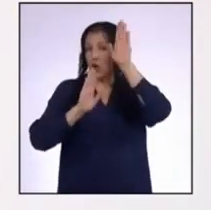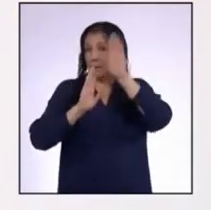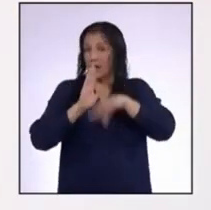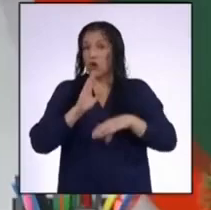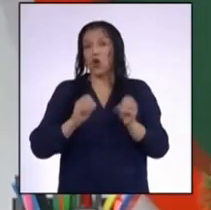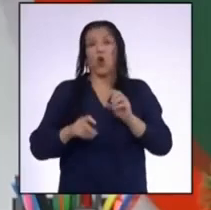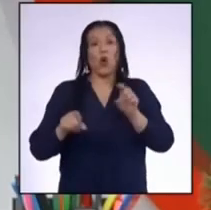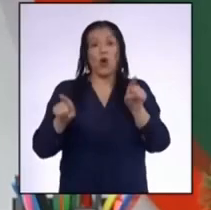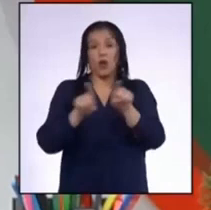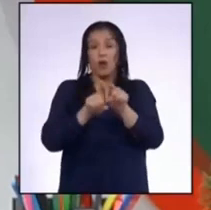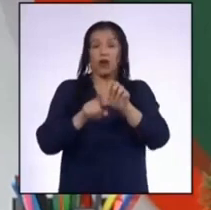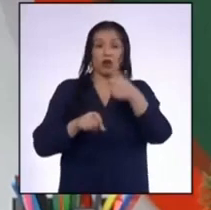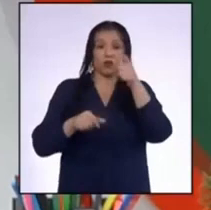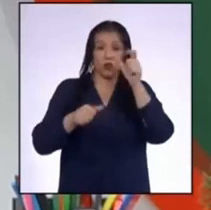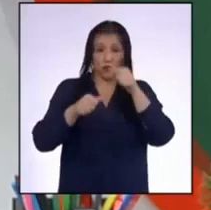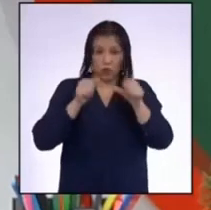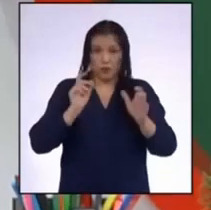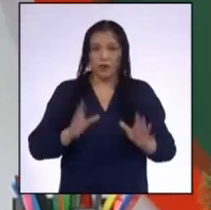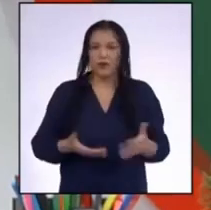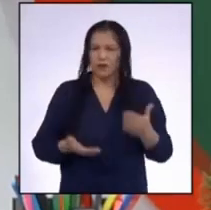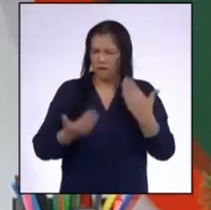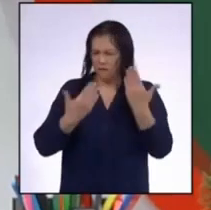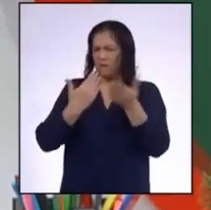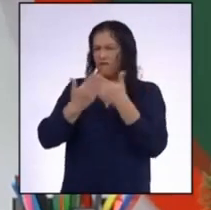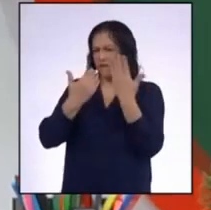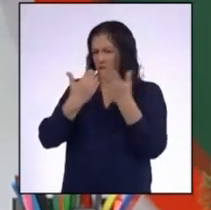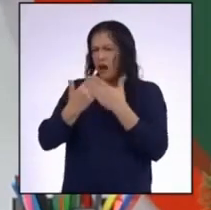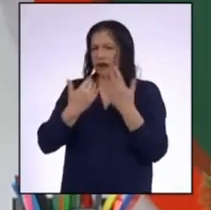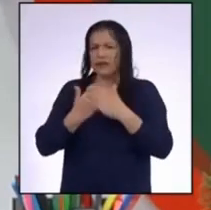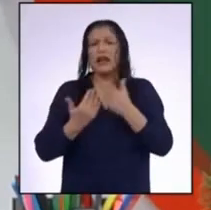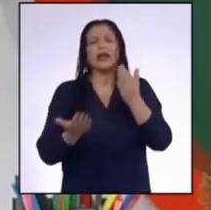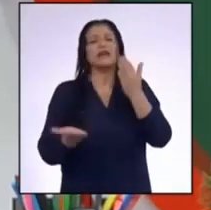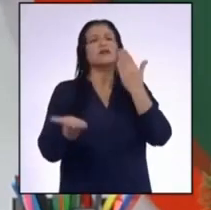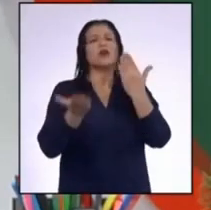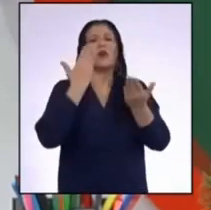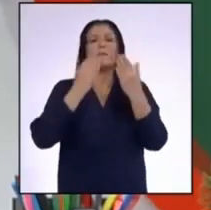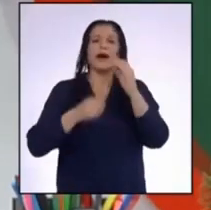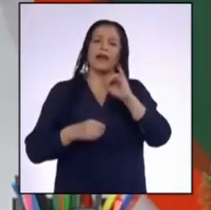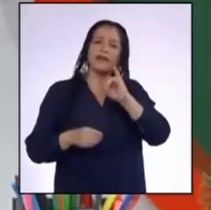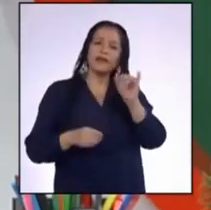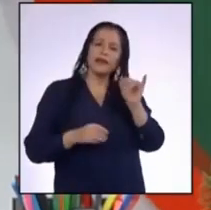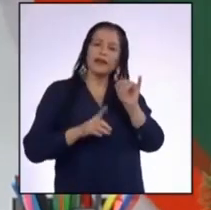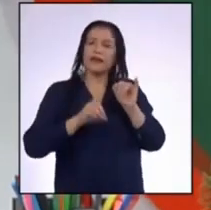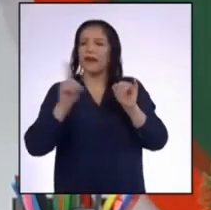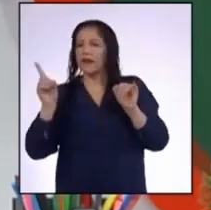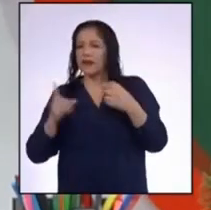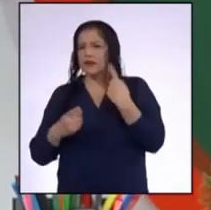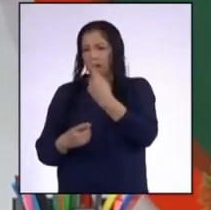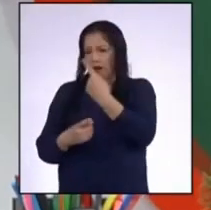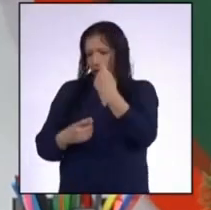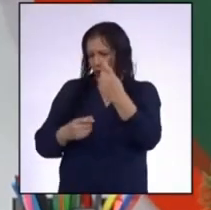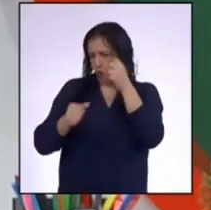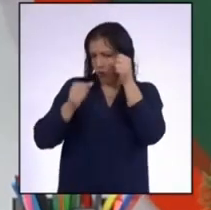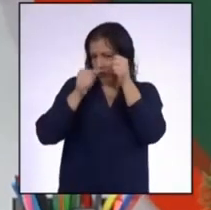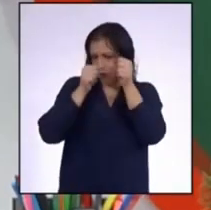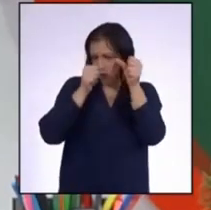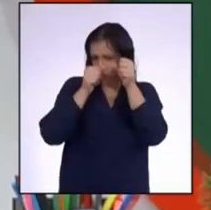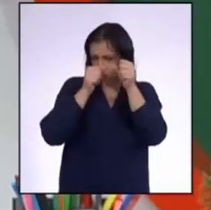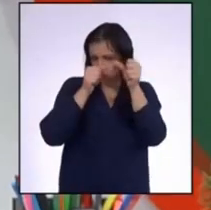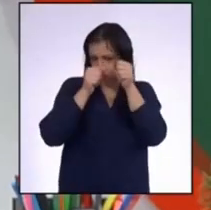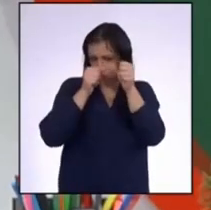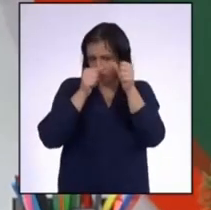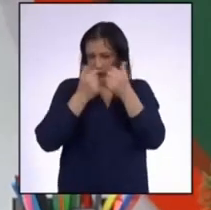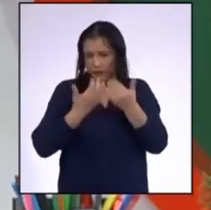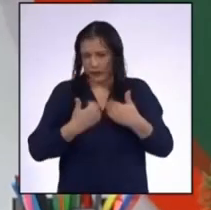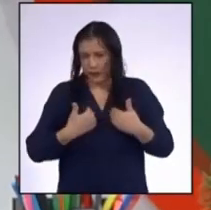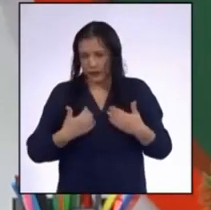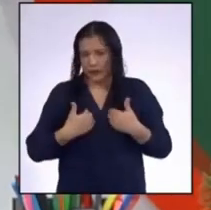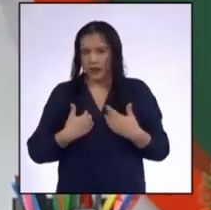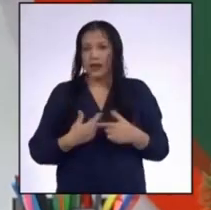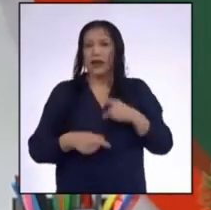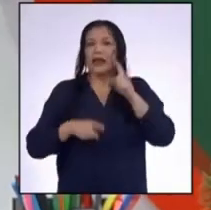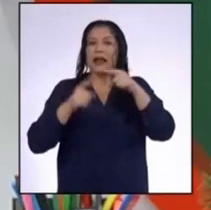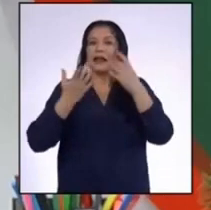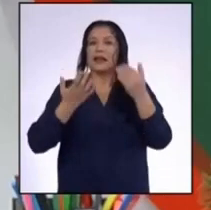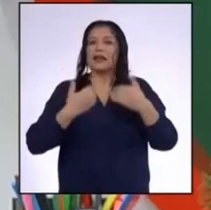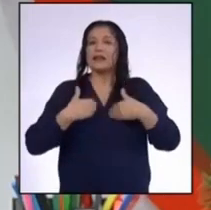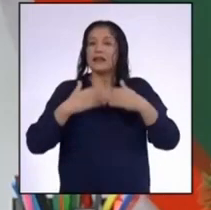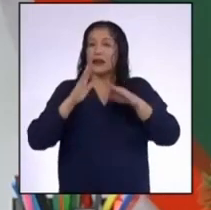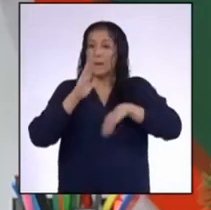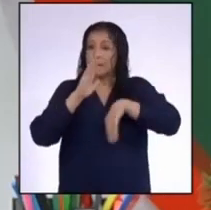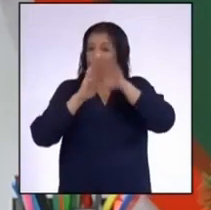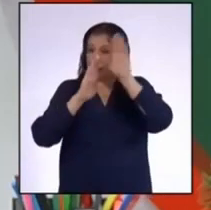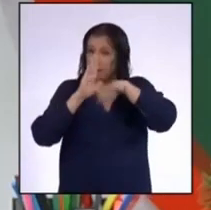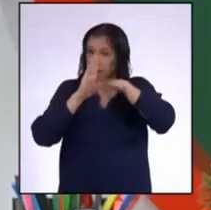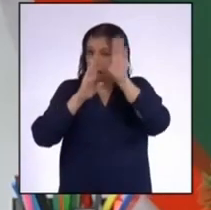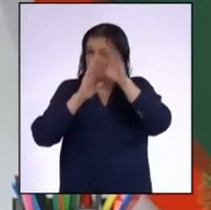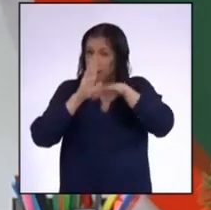que otro? Profesora, eso es fácil. Se compara de izquierda a derecha cada una de las cifras que los componen. Aquel número que tenga la